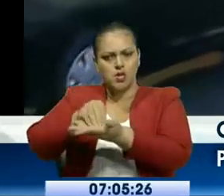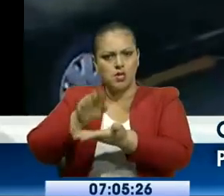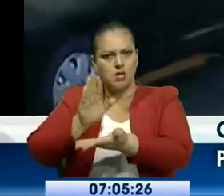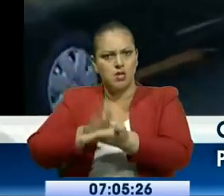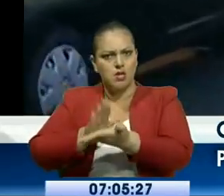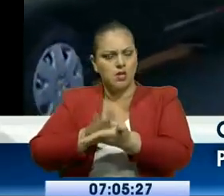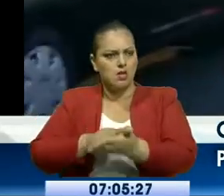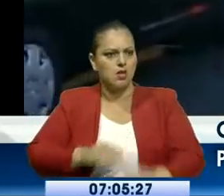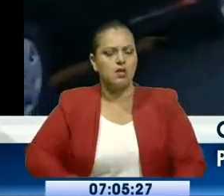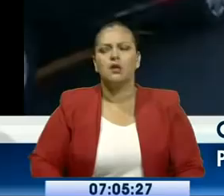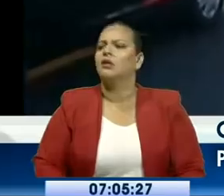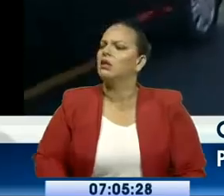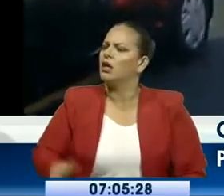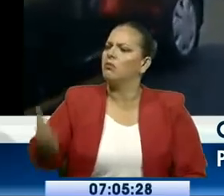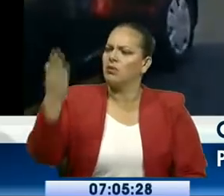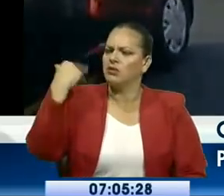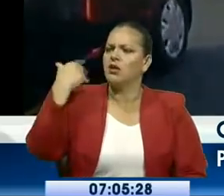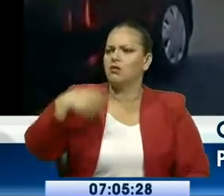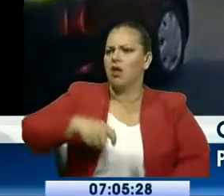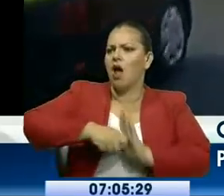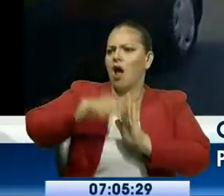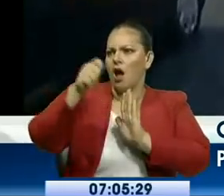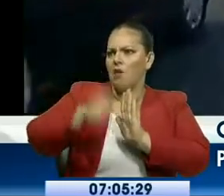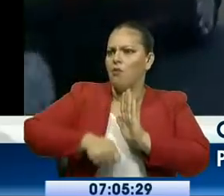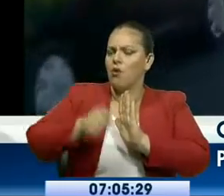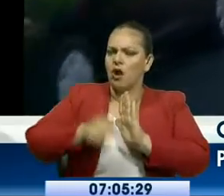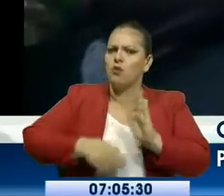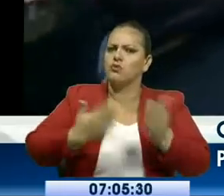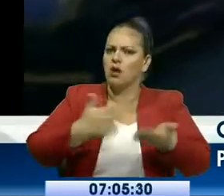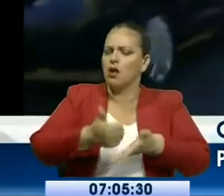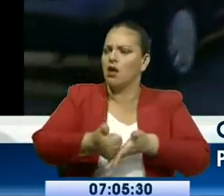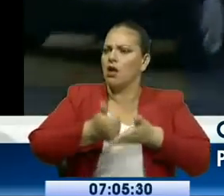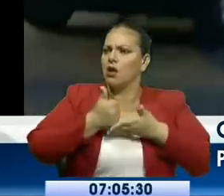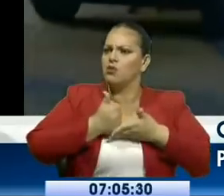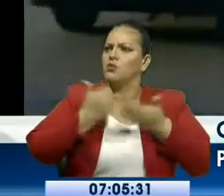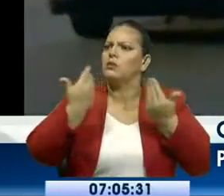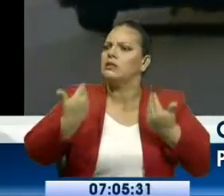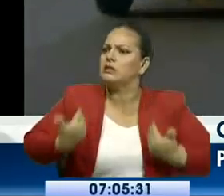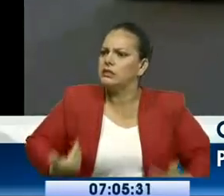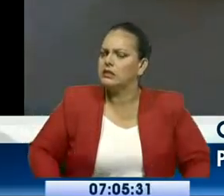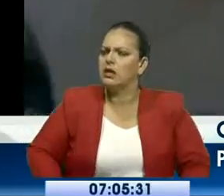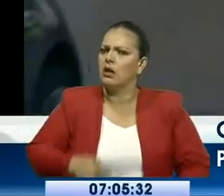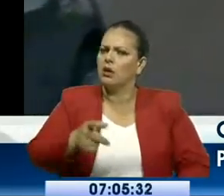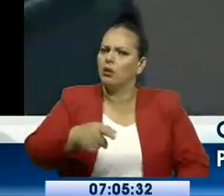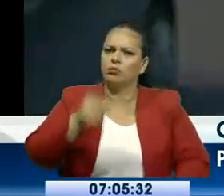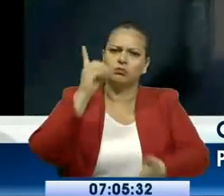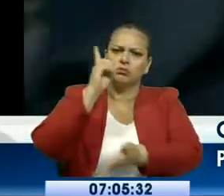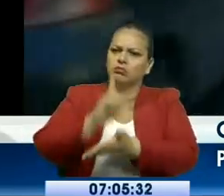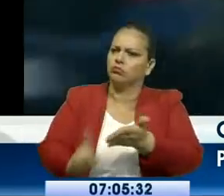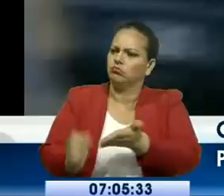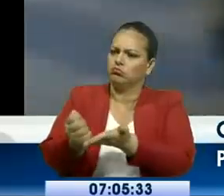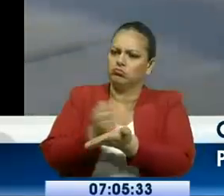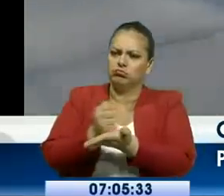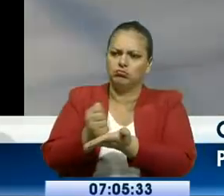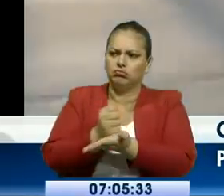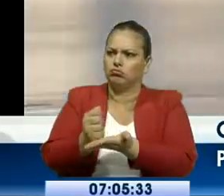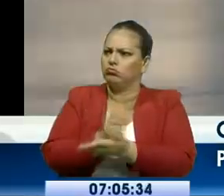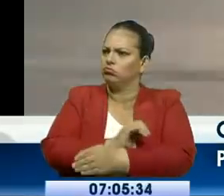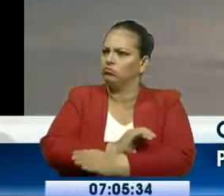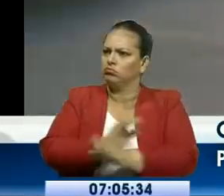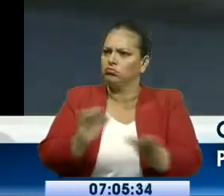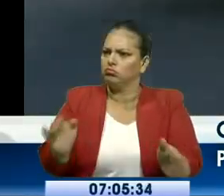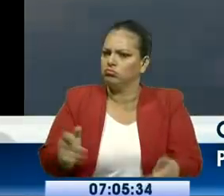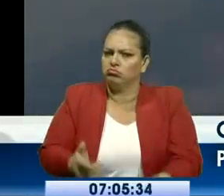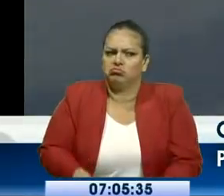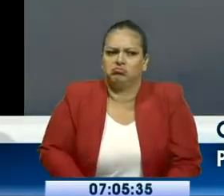hablar con mi mujer. Quizás no han actualizado el sistema, el CISNE, se llama, de la Policía Nacional, y motivo por el cual el hombre aún